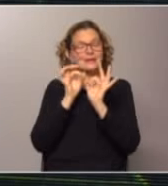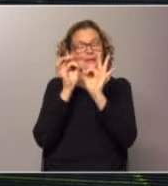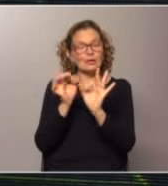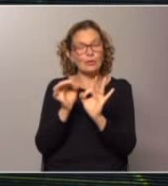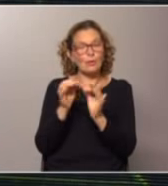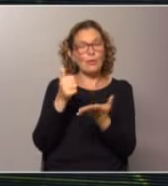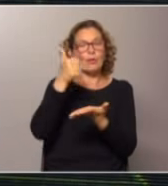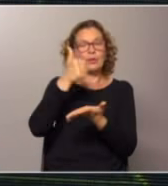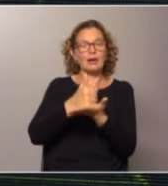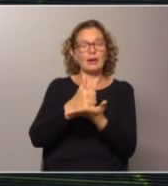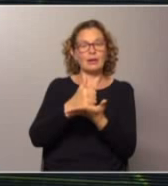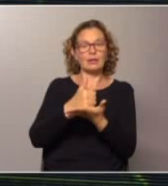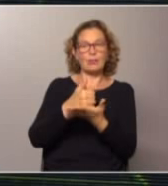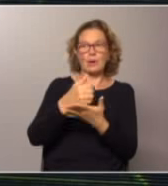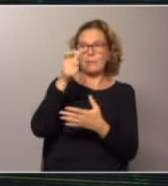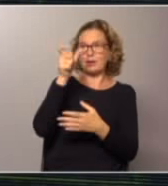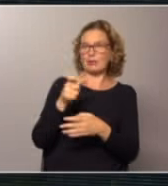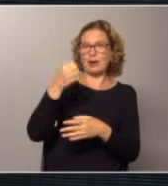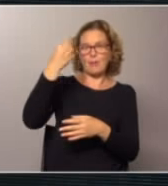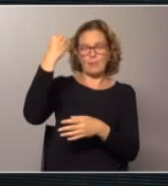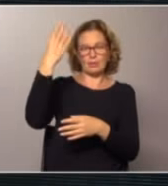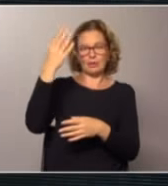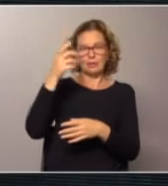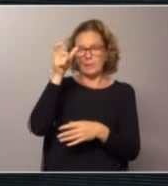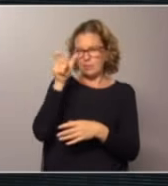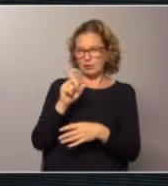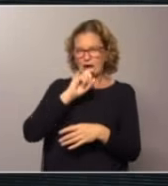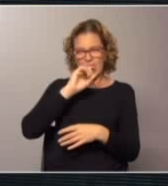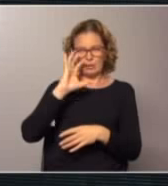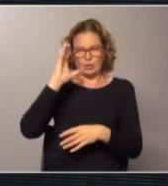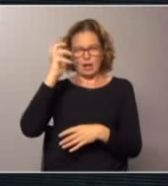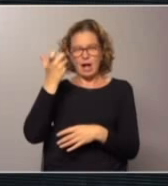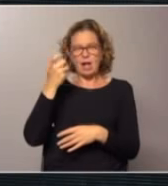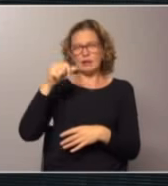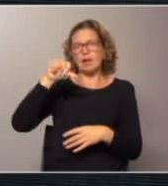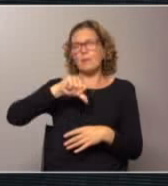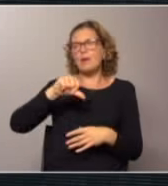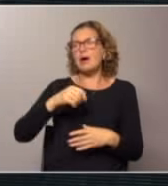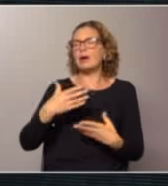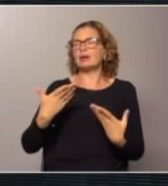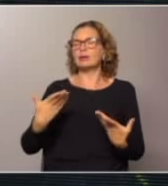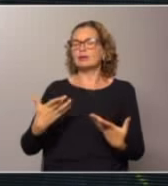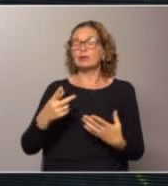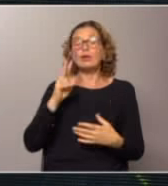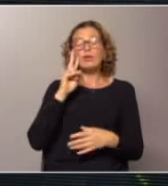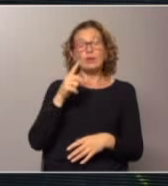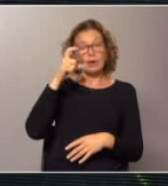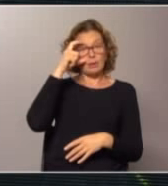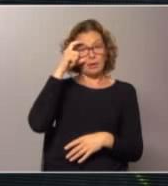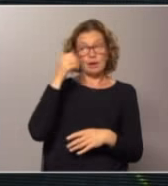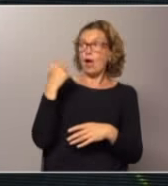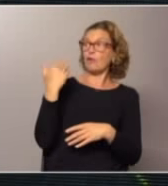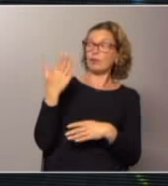ubicarse como un líder popular para gente enojada para gente que la estaba pasando mal entonces claro uno ve a byd en fuera